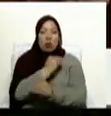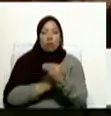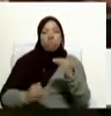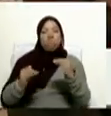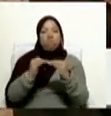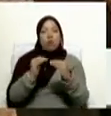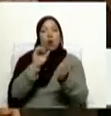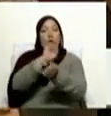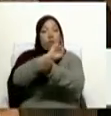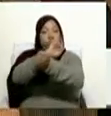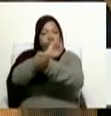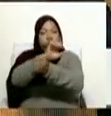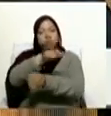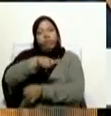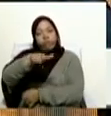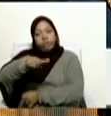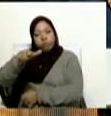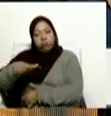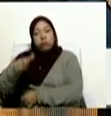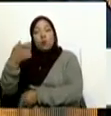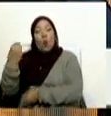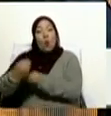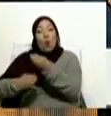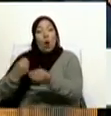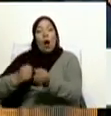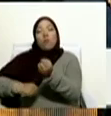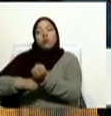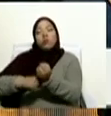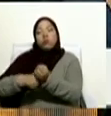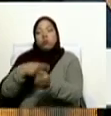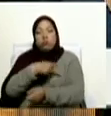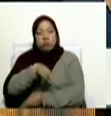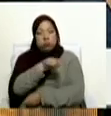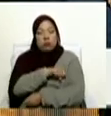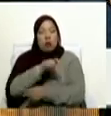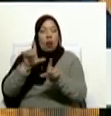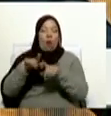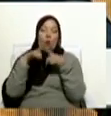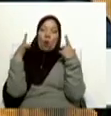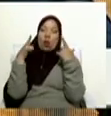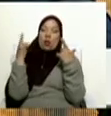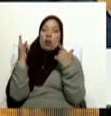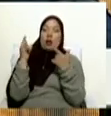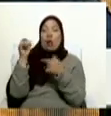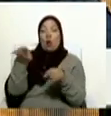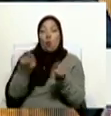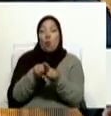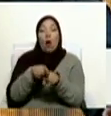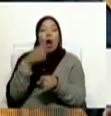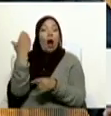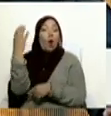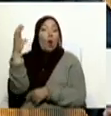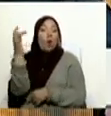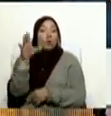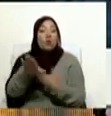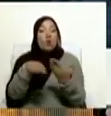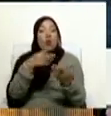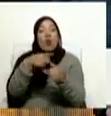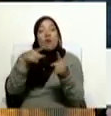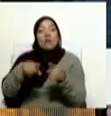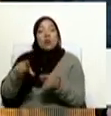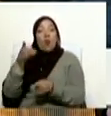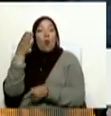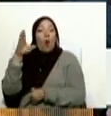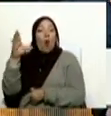prisioneros pertenecientes o hechos al gobierno español existan en la guaira Cartagena y los demás puntos de Colombia